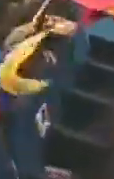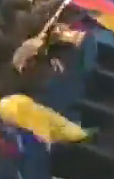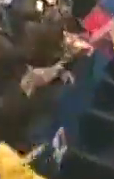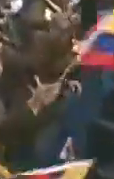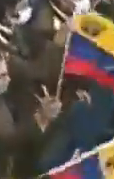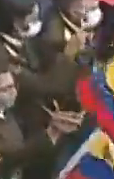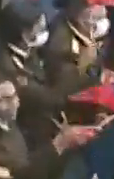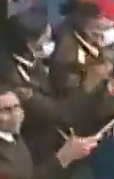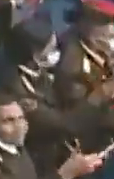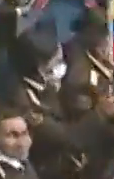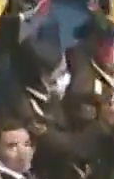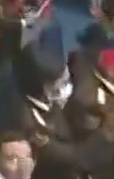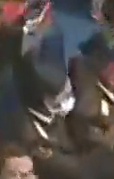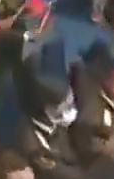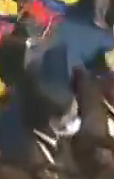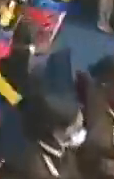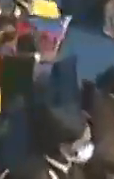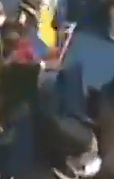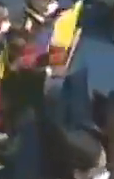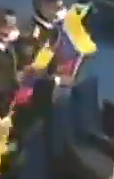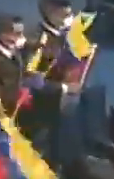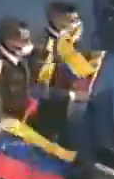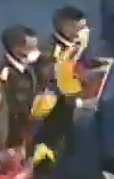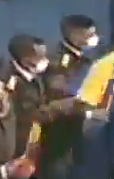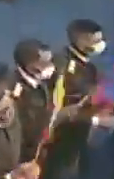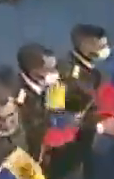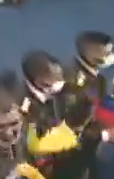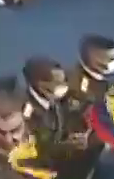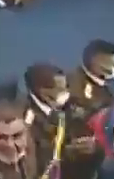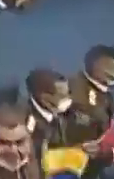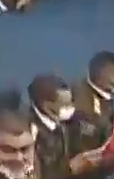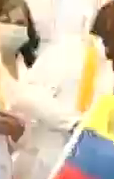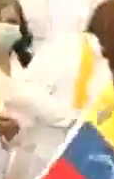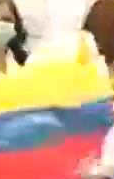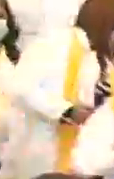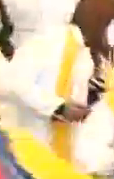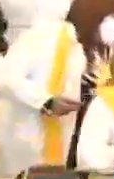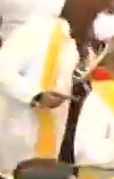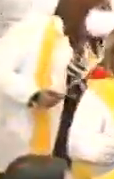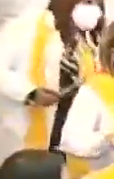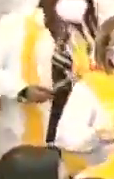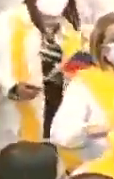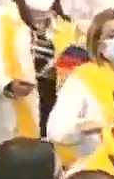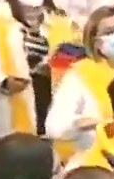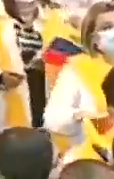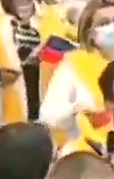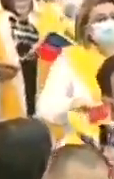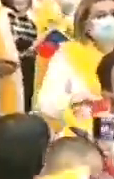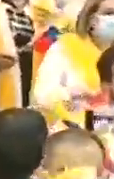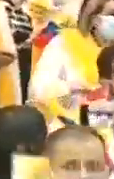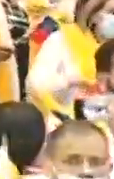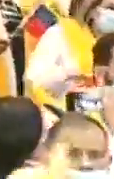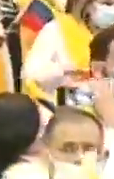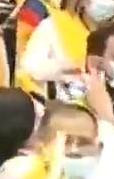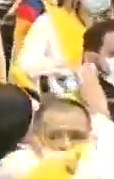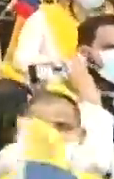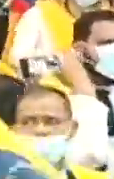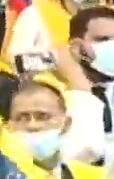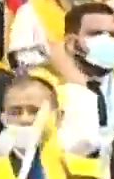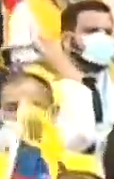año 2021, 409 médicos especialistas, 38 enfermeras especialistas,